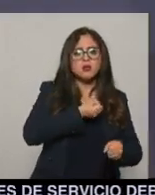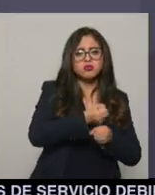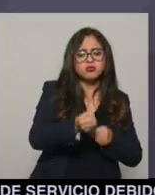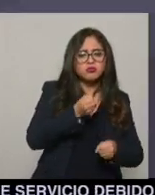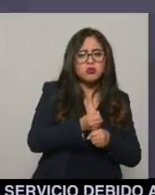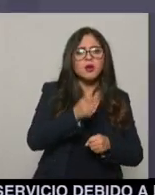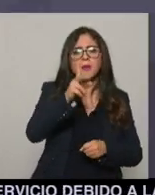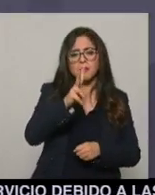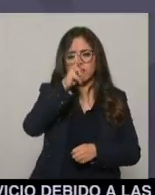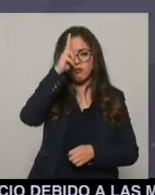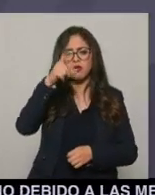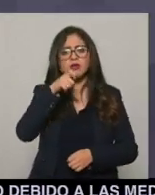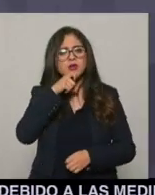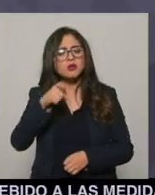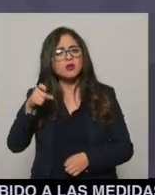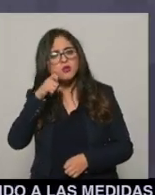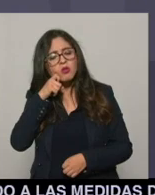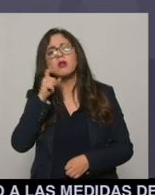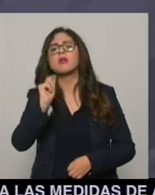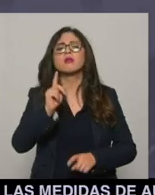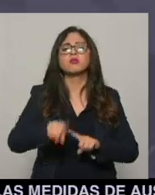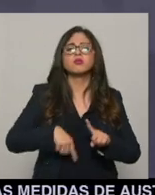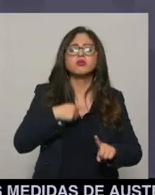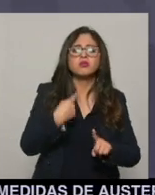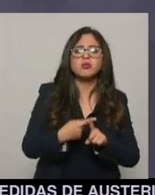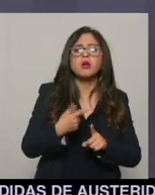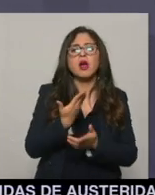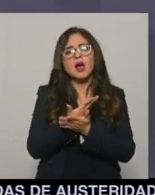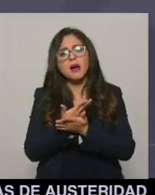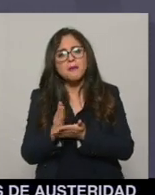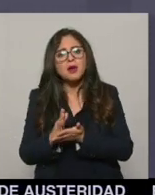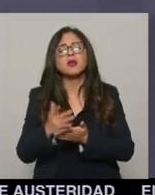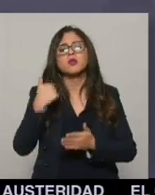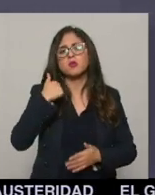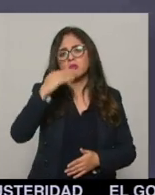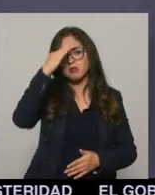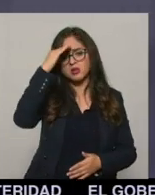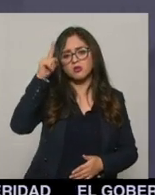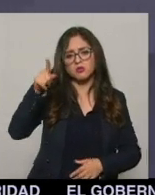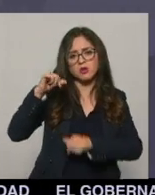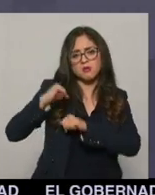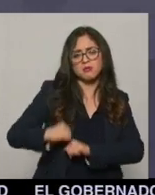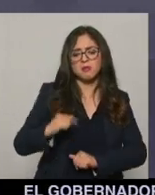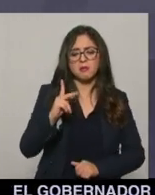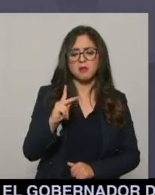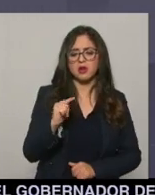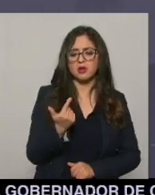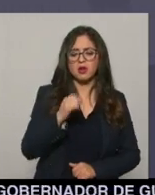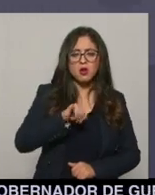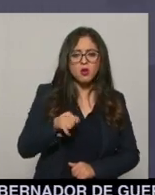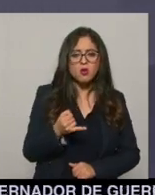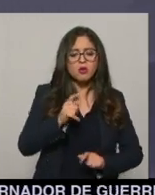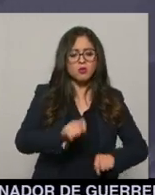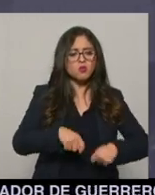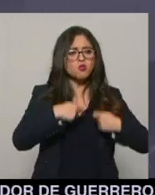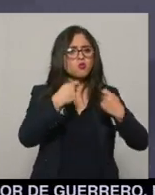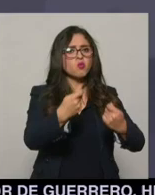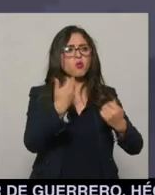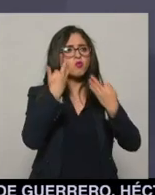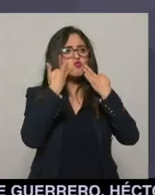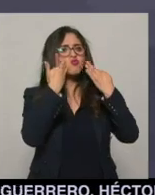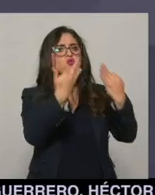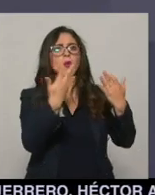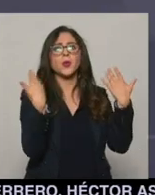sexual en este tipo de casos, sobre violación, y a partir de ahí yo creo que la Procuraduría tendría no la oportunidad de mandar un mensaje ejemplar,